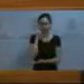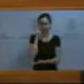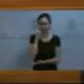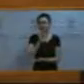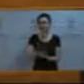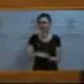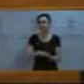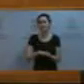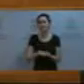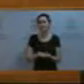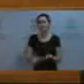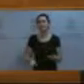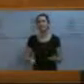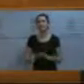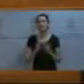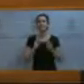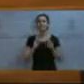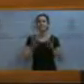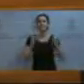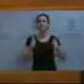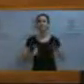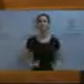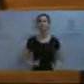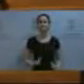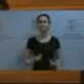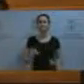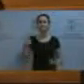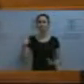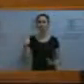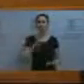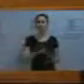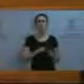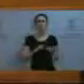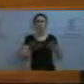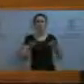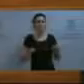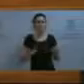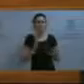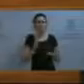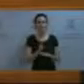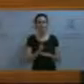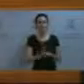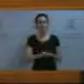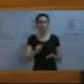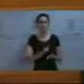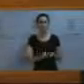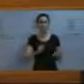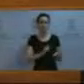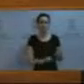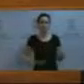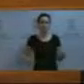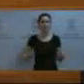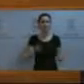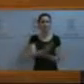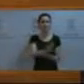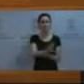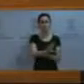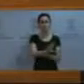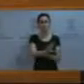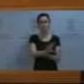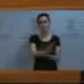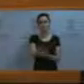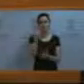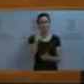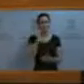sencillamente, a contestar lo mismo que se había contestado en esta cámara por escrito, a una petición de información por escrito que se le había